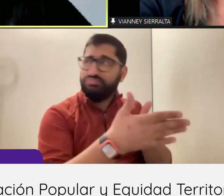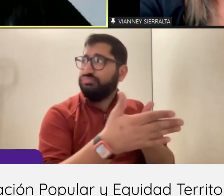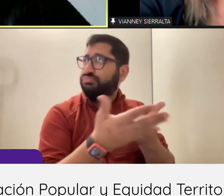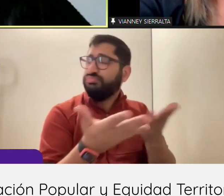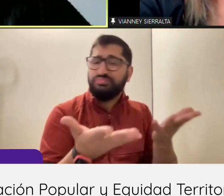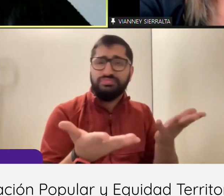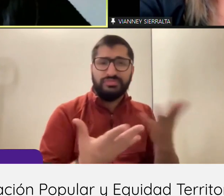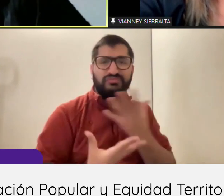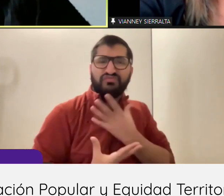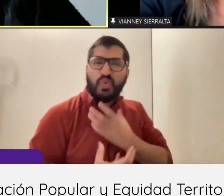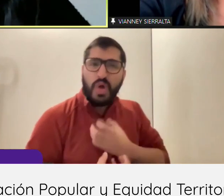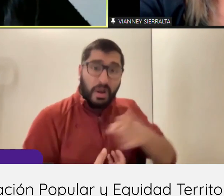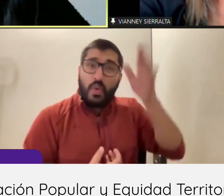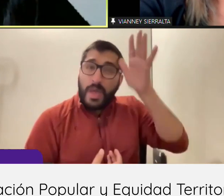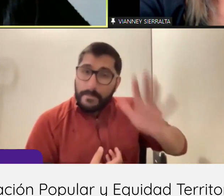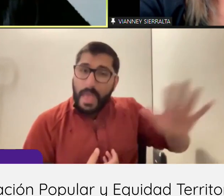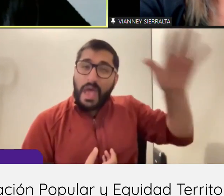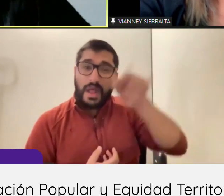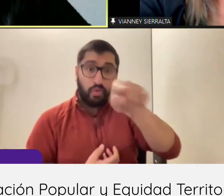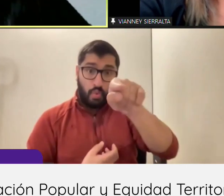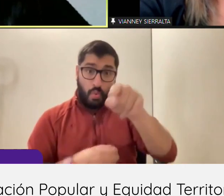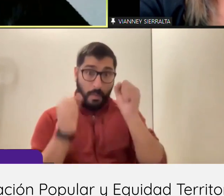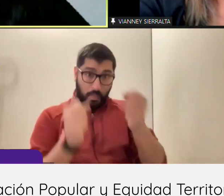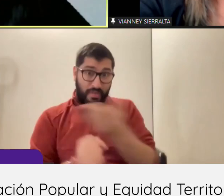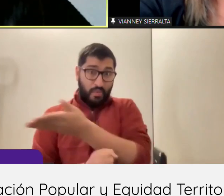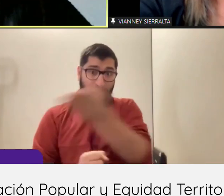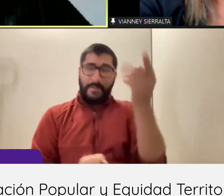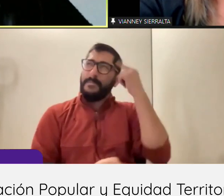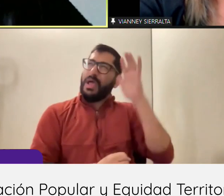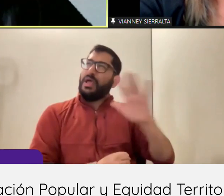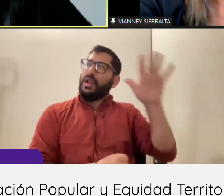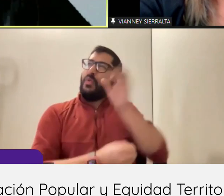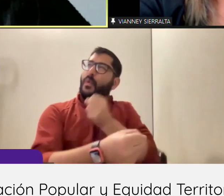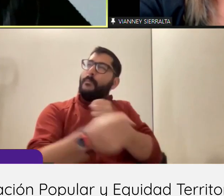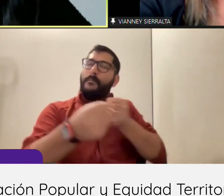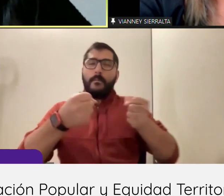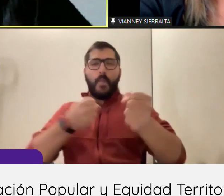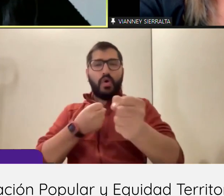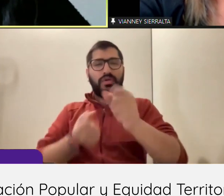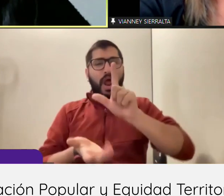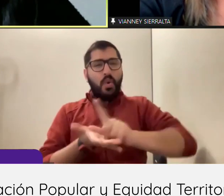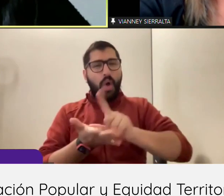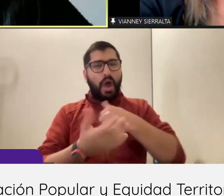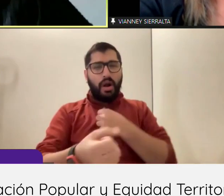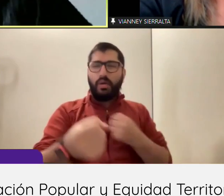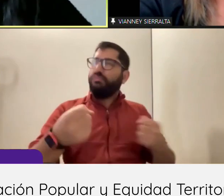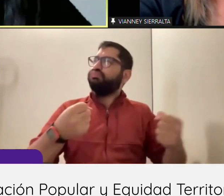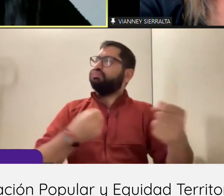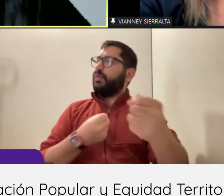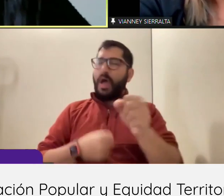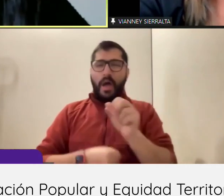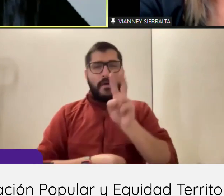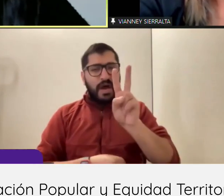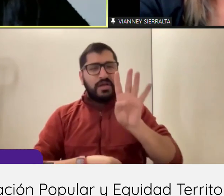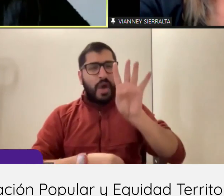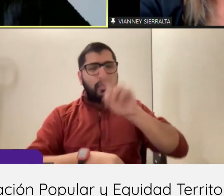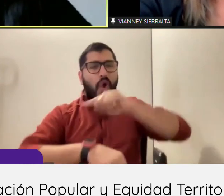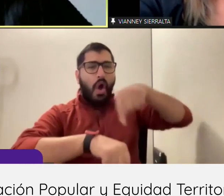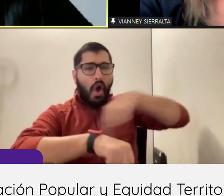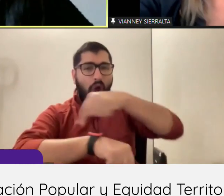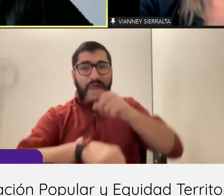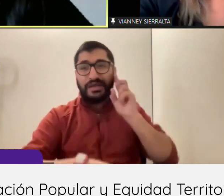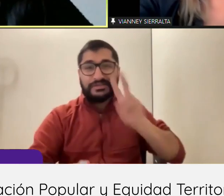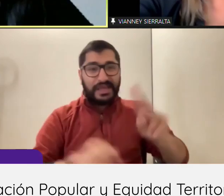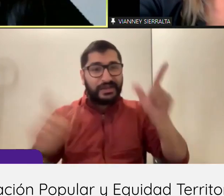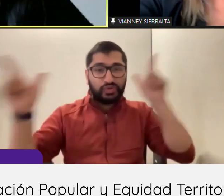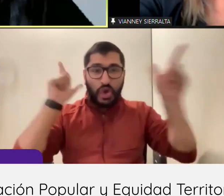aminorados, ¿no es cierto? Porque no podemos acceder a cualquier instancia. Imagínense ustedes, pónganse en esta situación o hacer un ejercicio